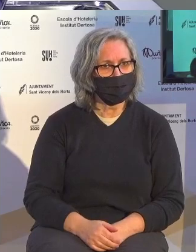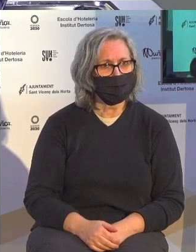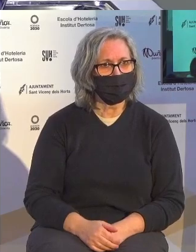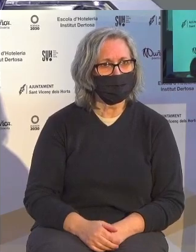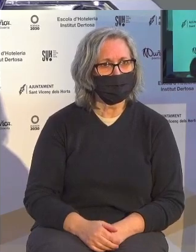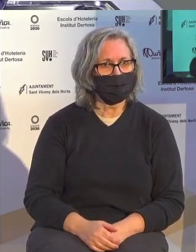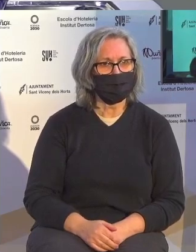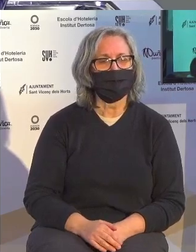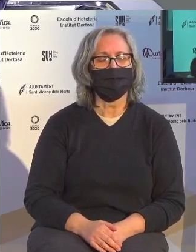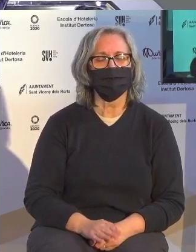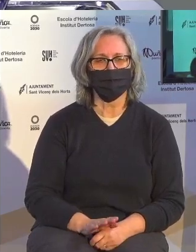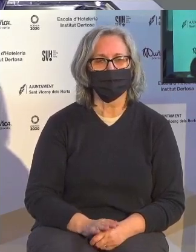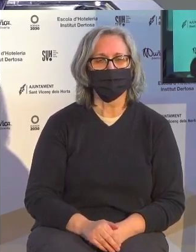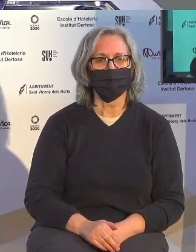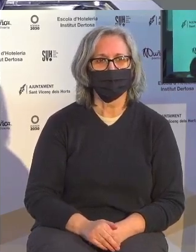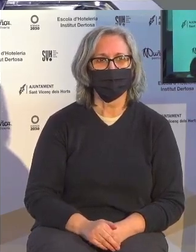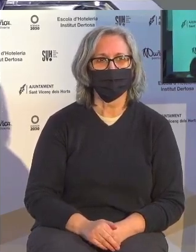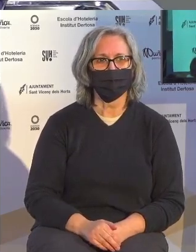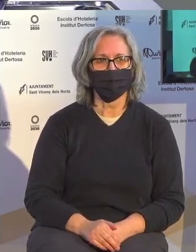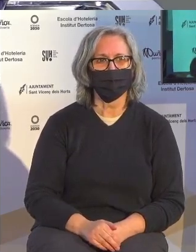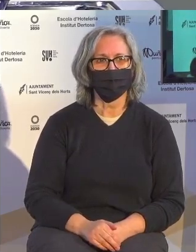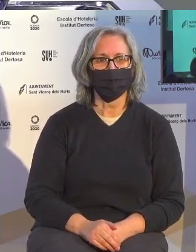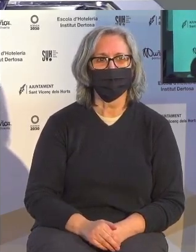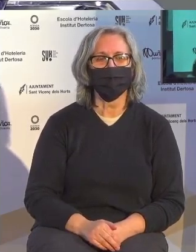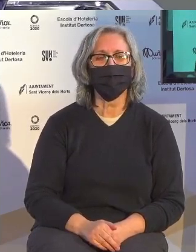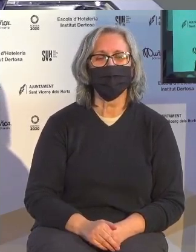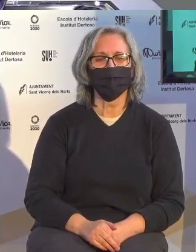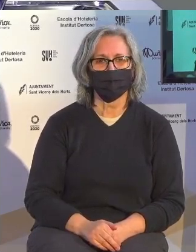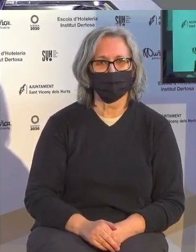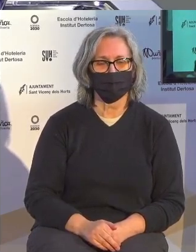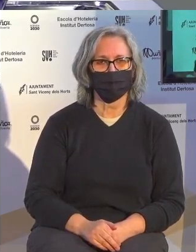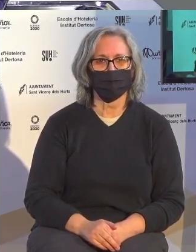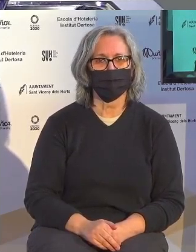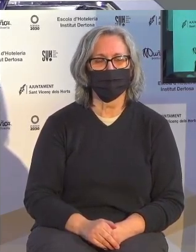para este postres he hecho también